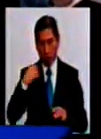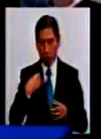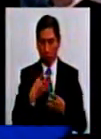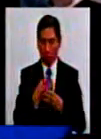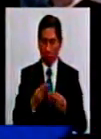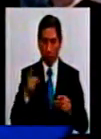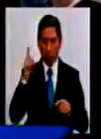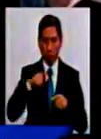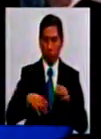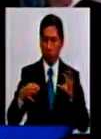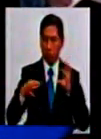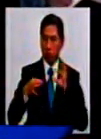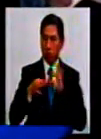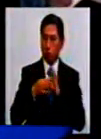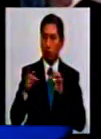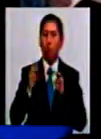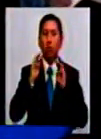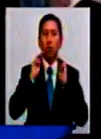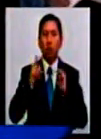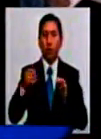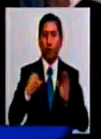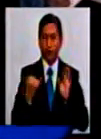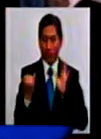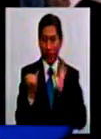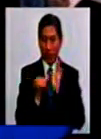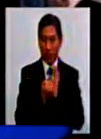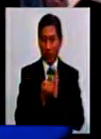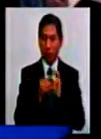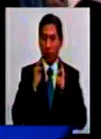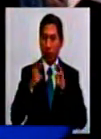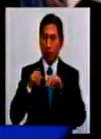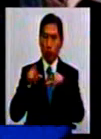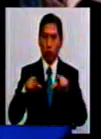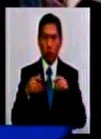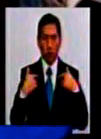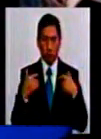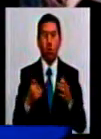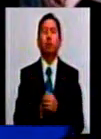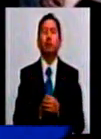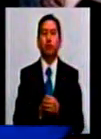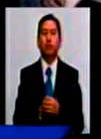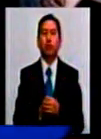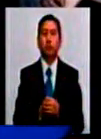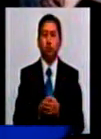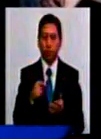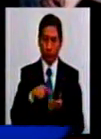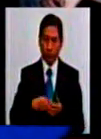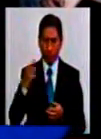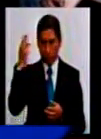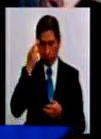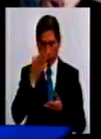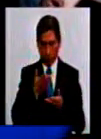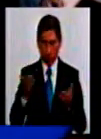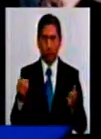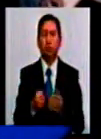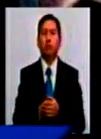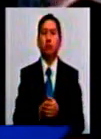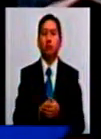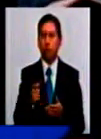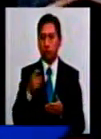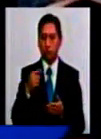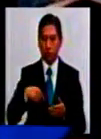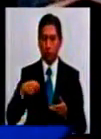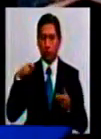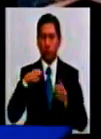inextinguiblemente vinculada al mar, una identidad costeña. Por esas razones, poner fin a